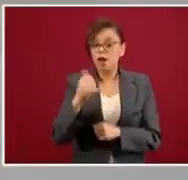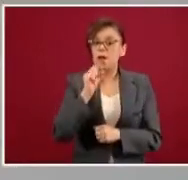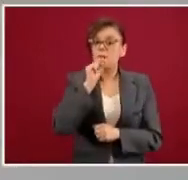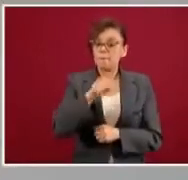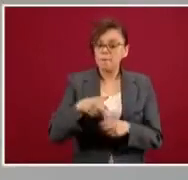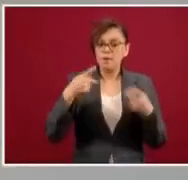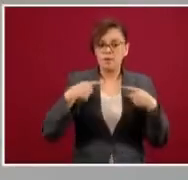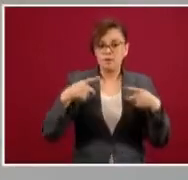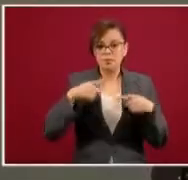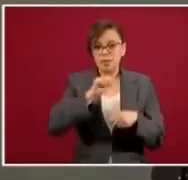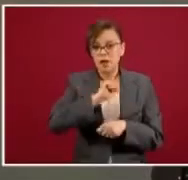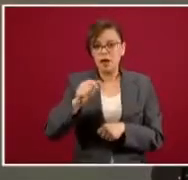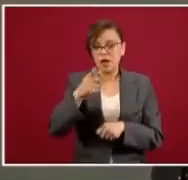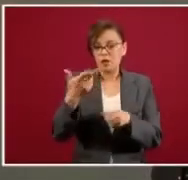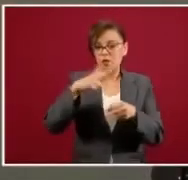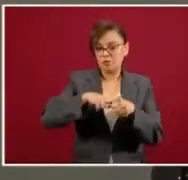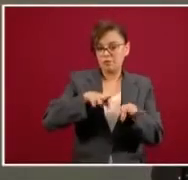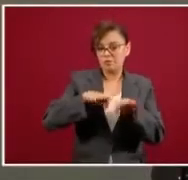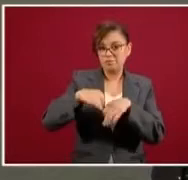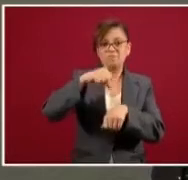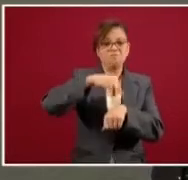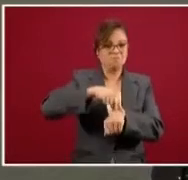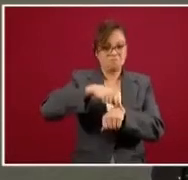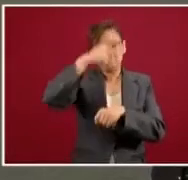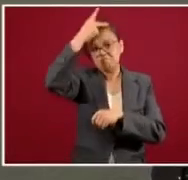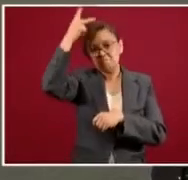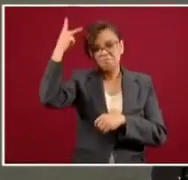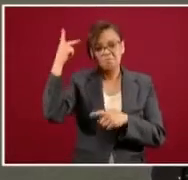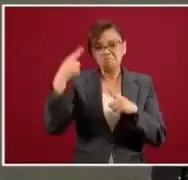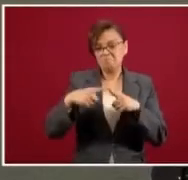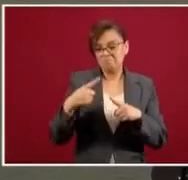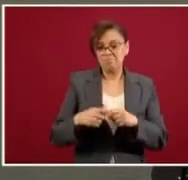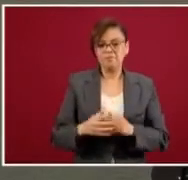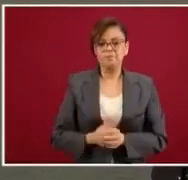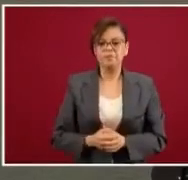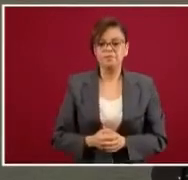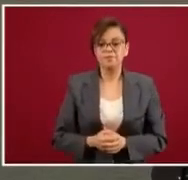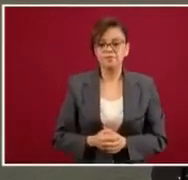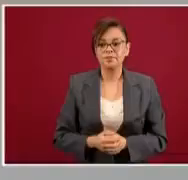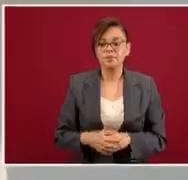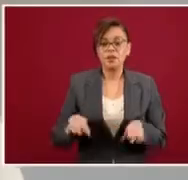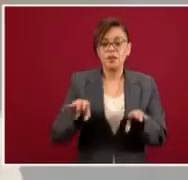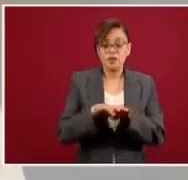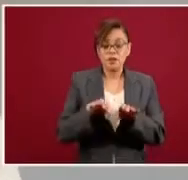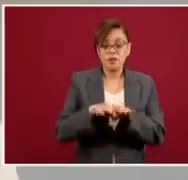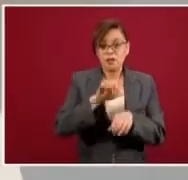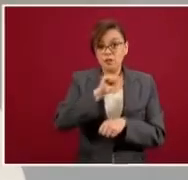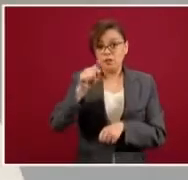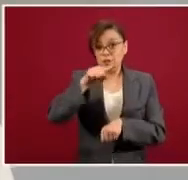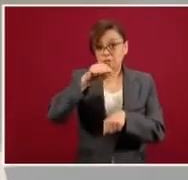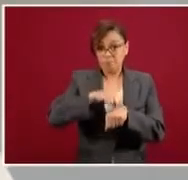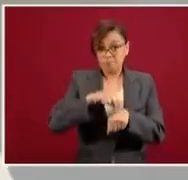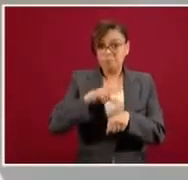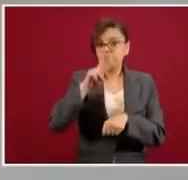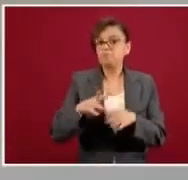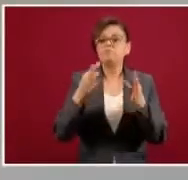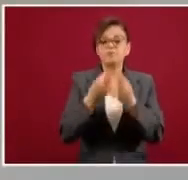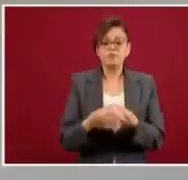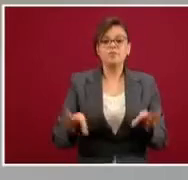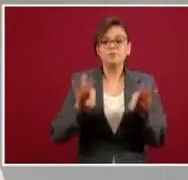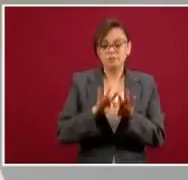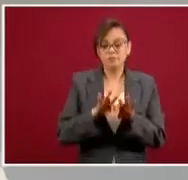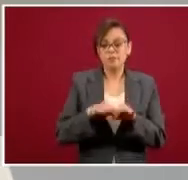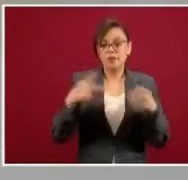las demás personas. Respecto al manejo médico, lo que es importante es que las personas recuerden lo